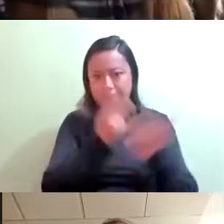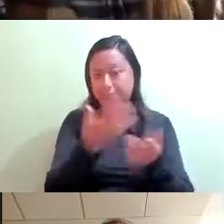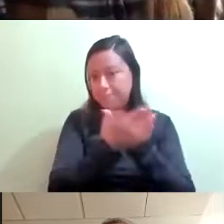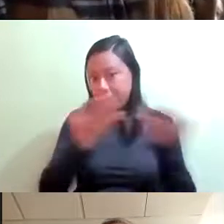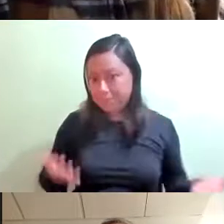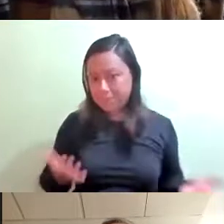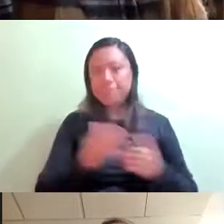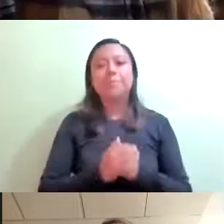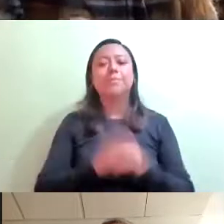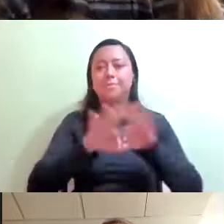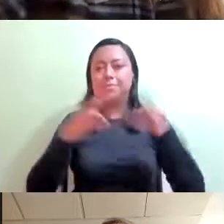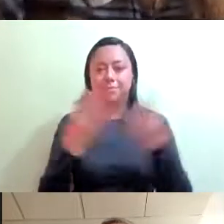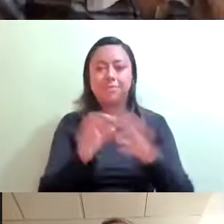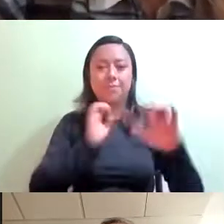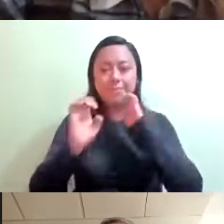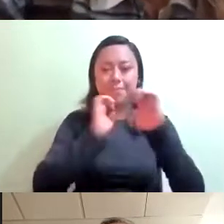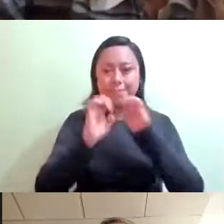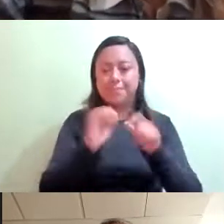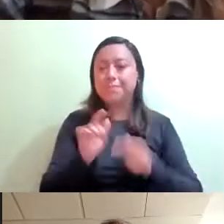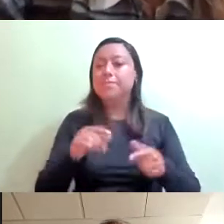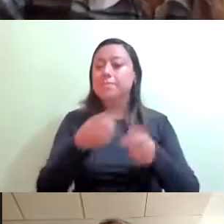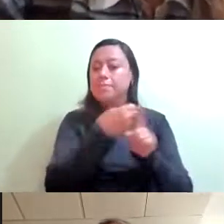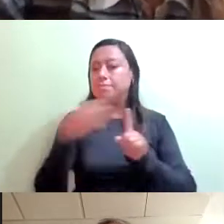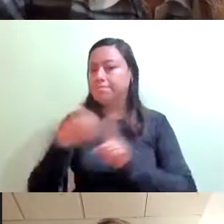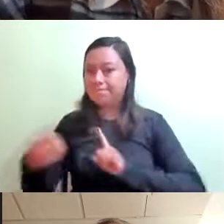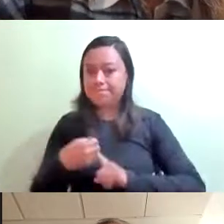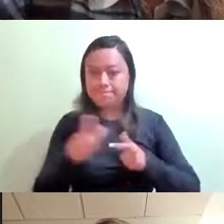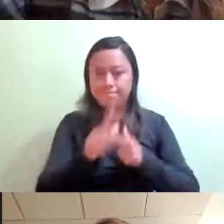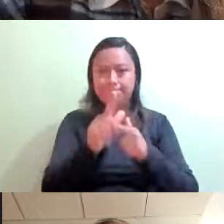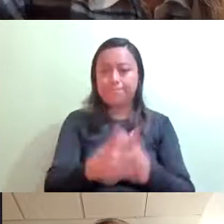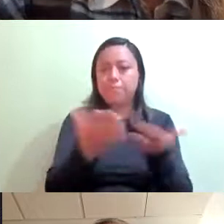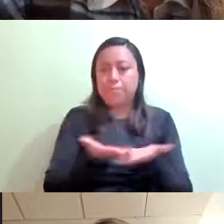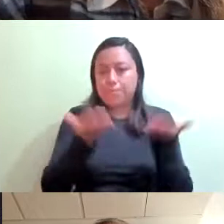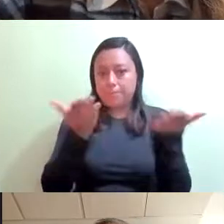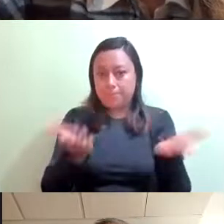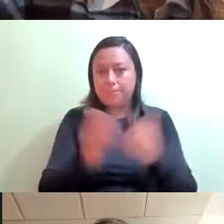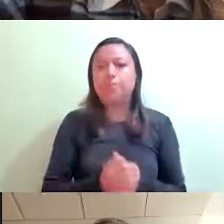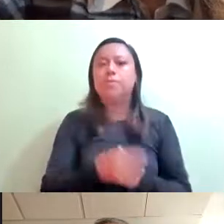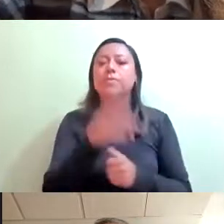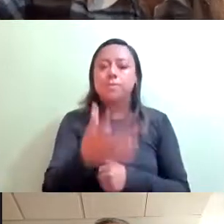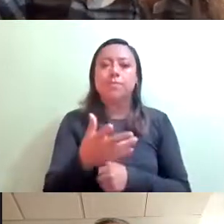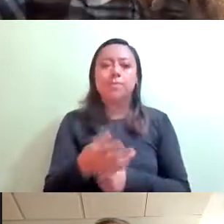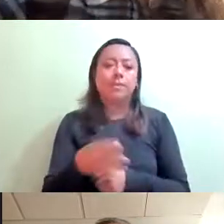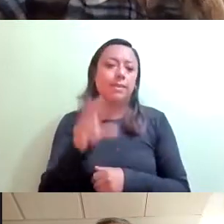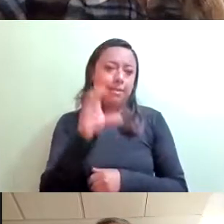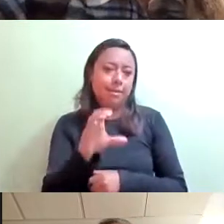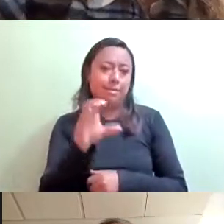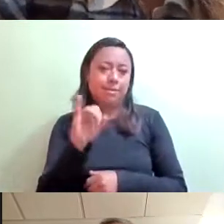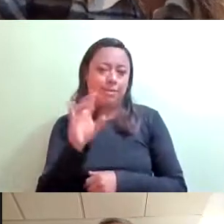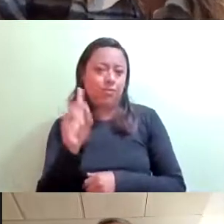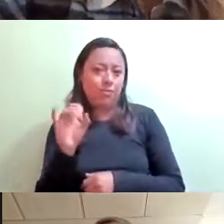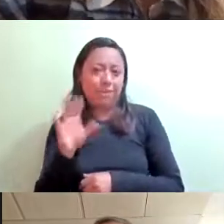la palabra al ciudadano José Alfonso Bouzas Ortiz. El formato marca que hasta por 5 minutos, sin embargo, sabemos que han